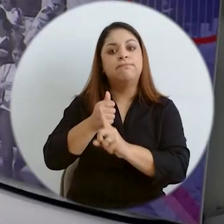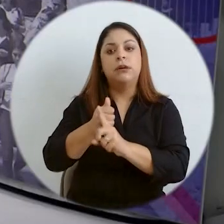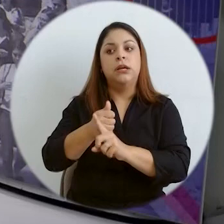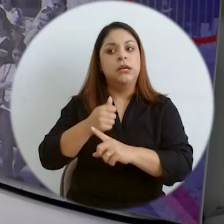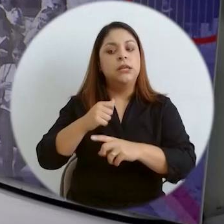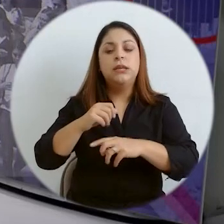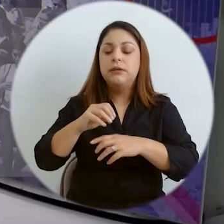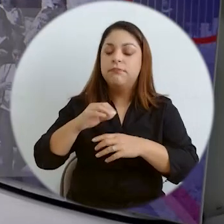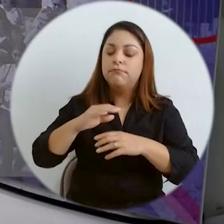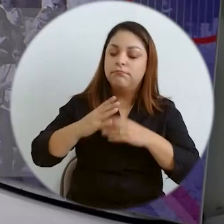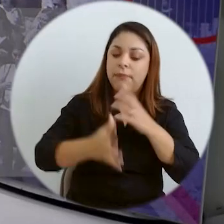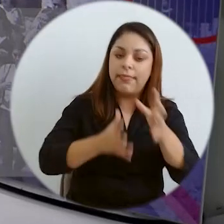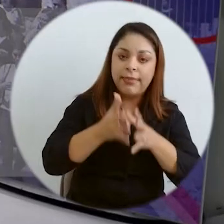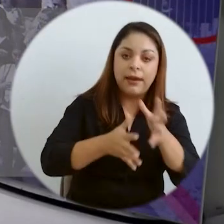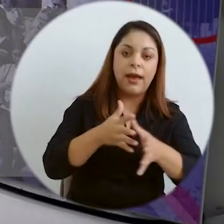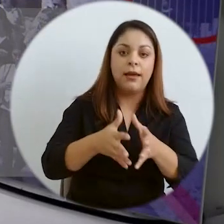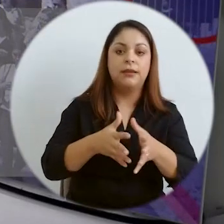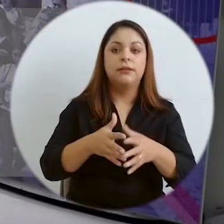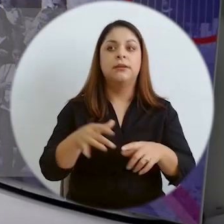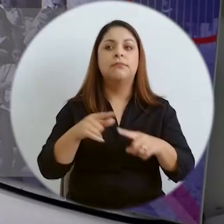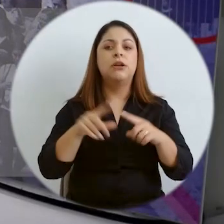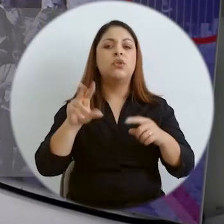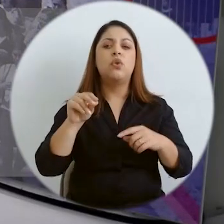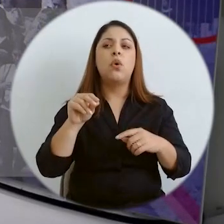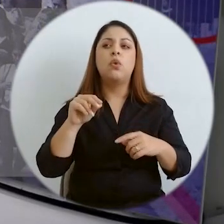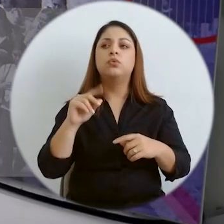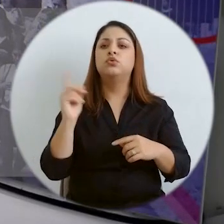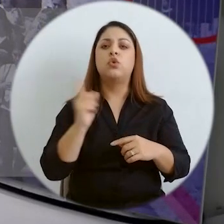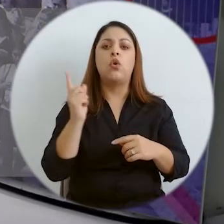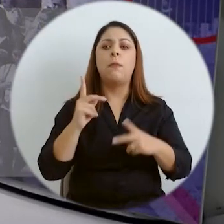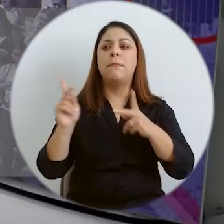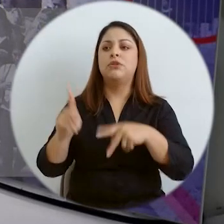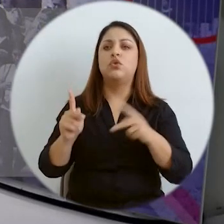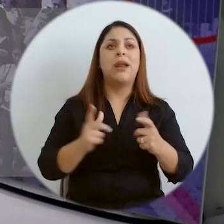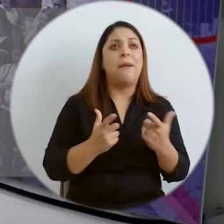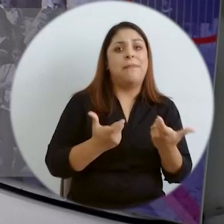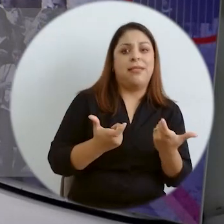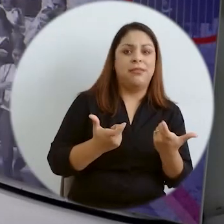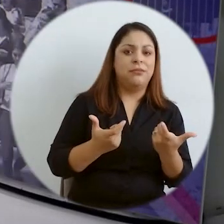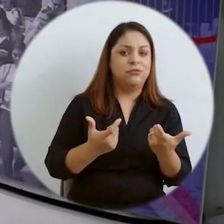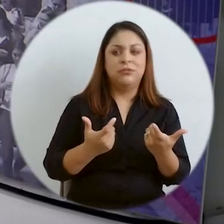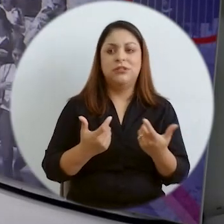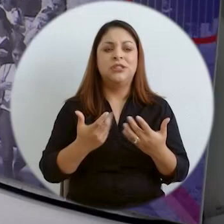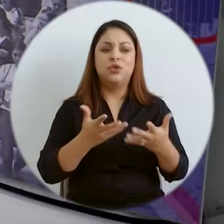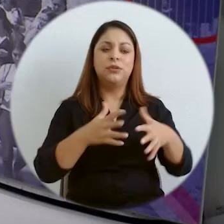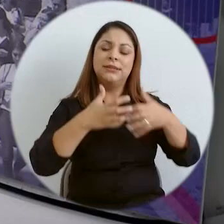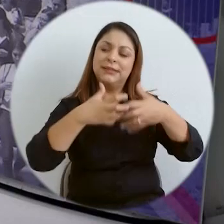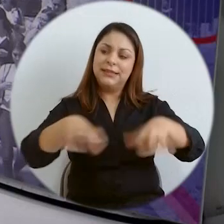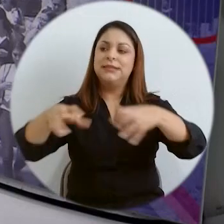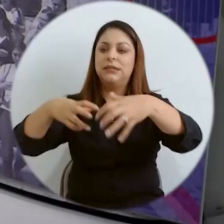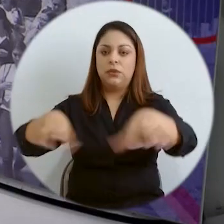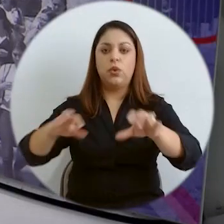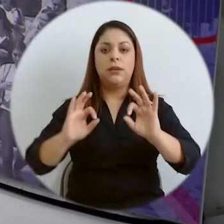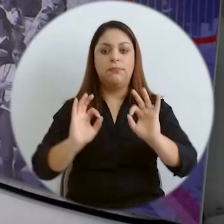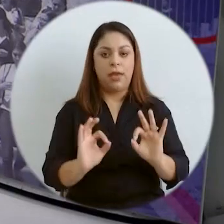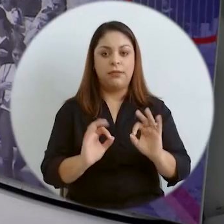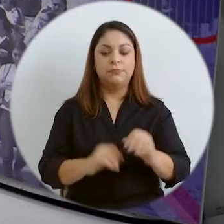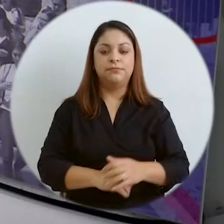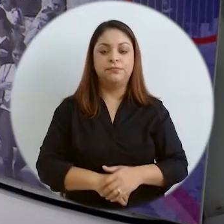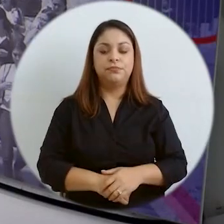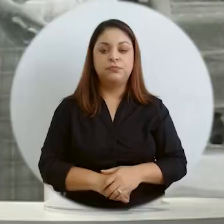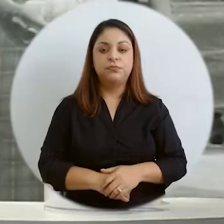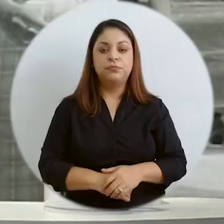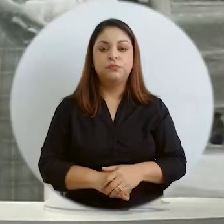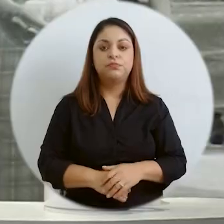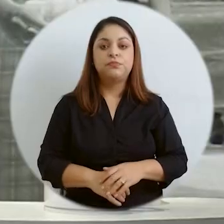ocupamos es que no lo puedan tener solo los que tienen más plata, sino que sea un recurso que se pueda distribuir bien. Probablemente como lo hicimos bien